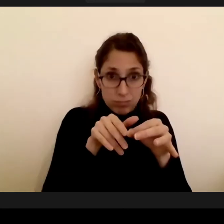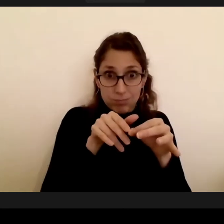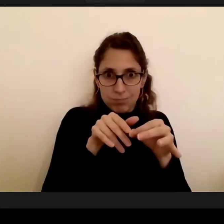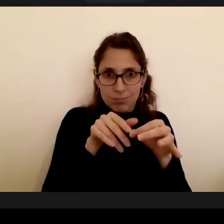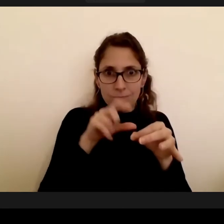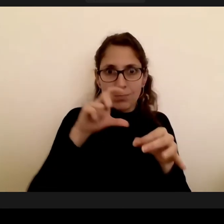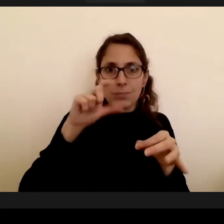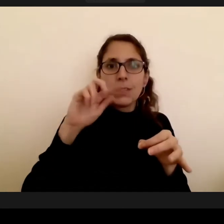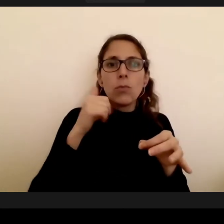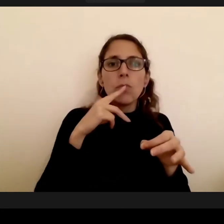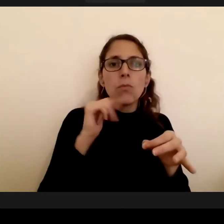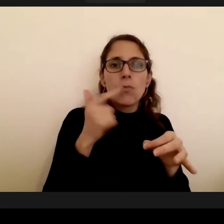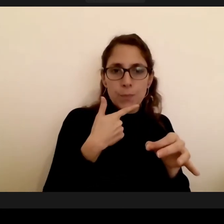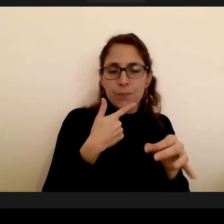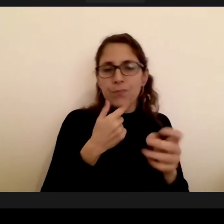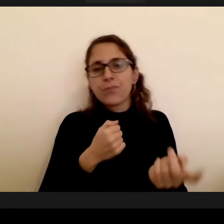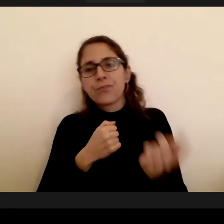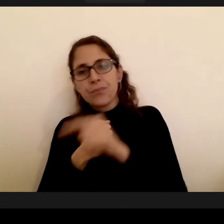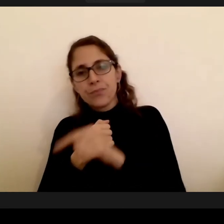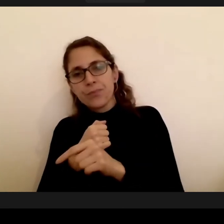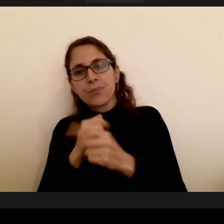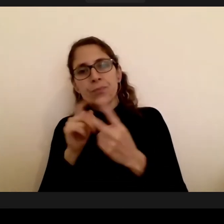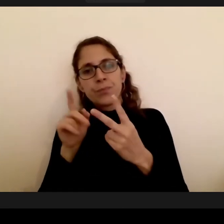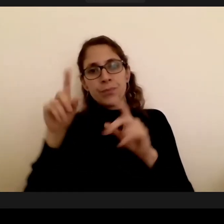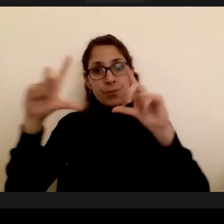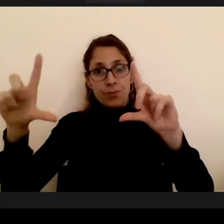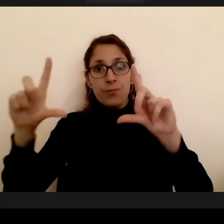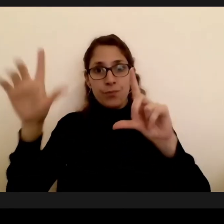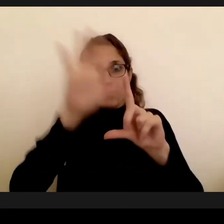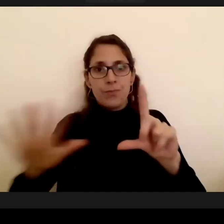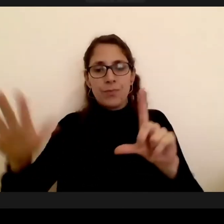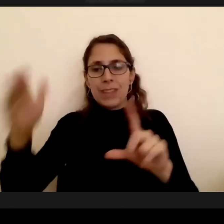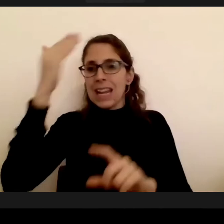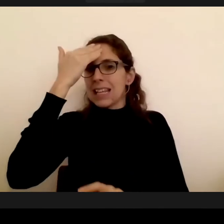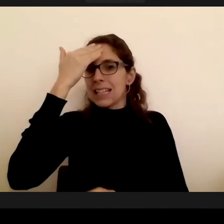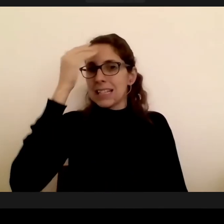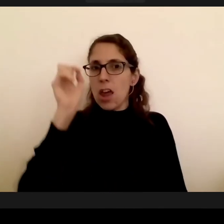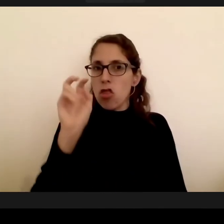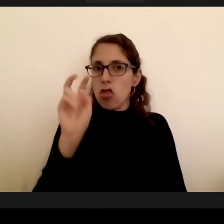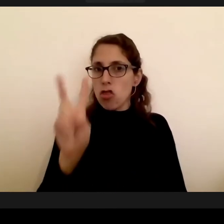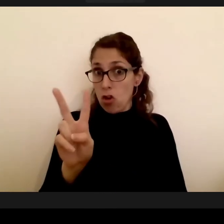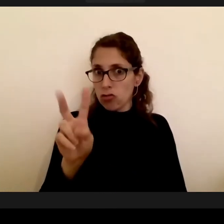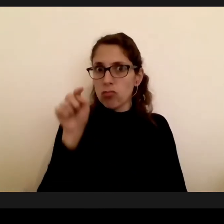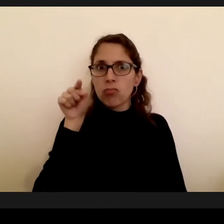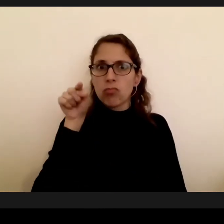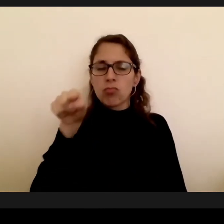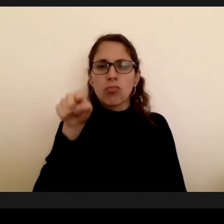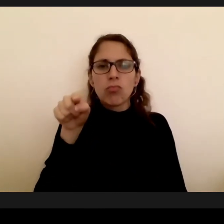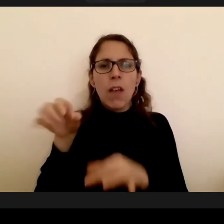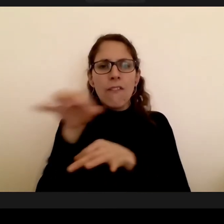derecha. En el caso de la foto 15.2, es una bacteria que se llama